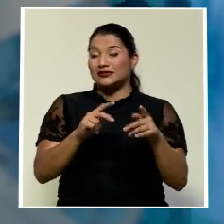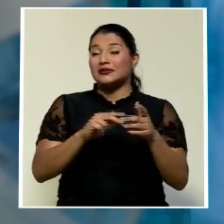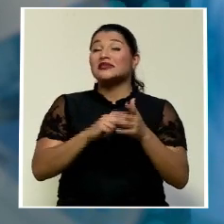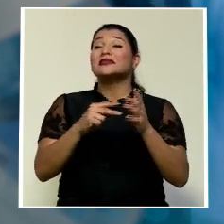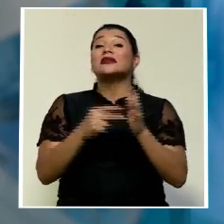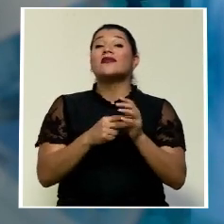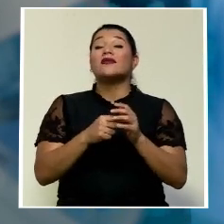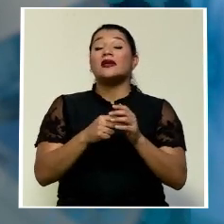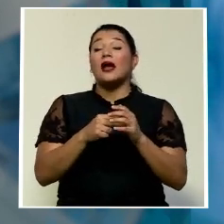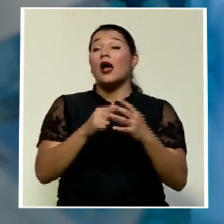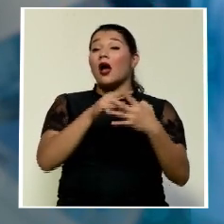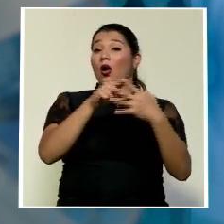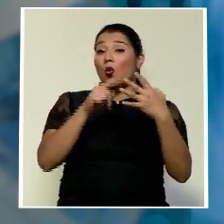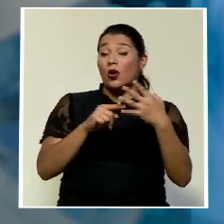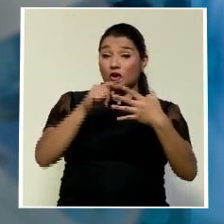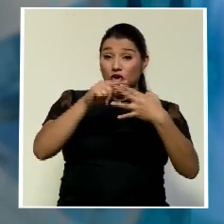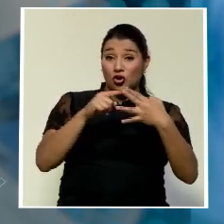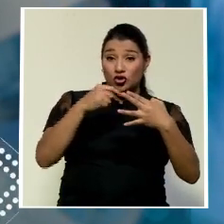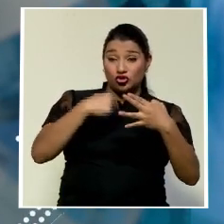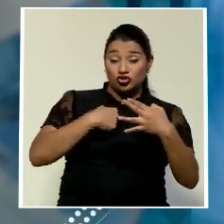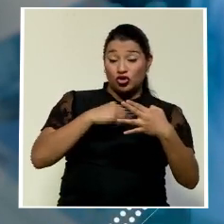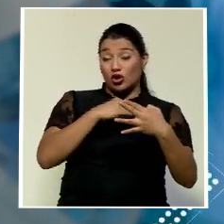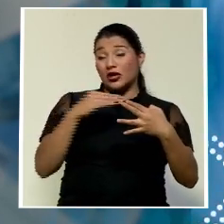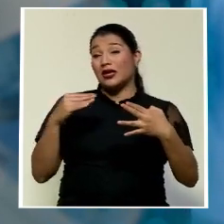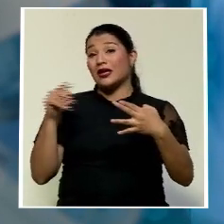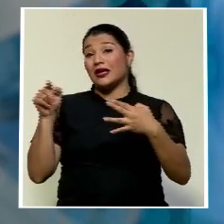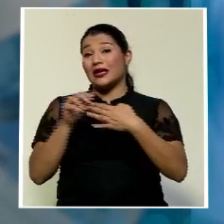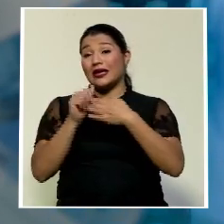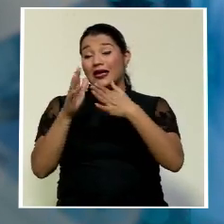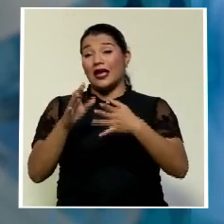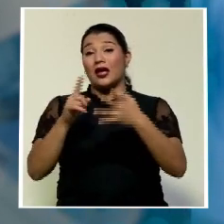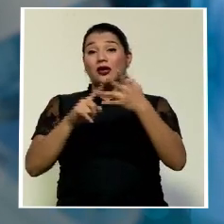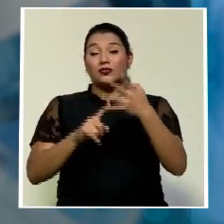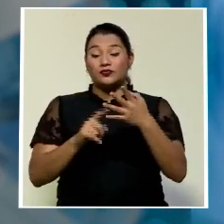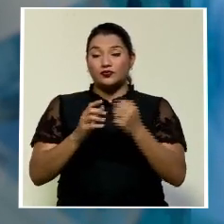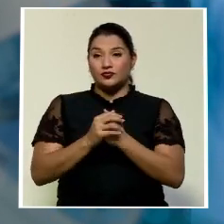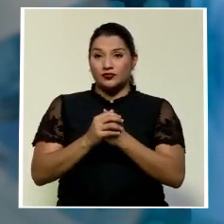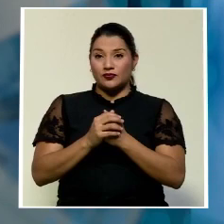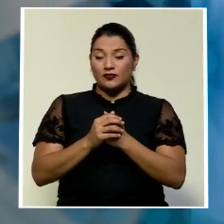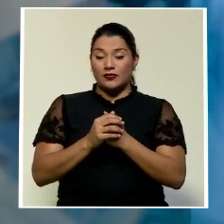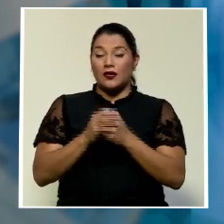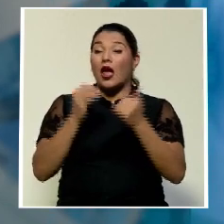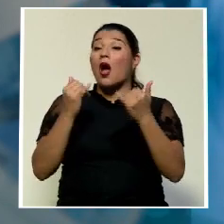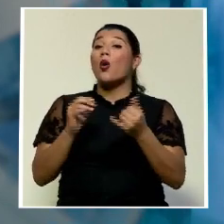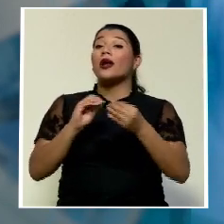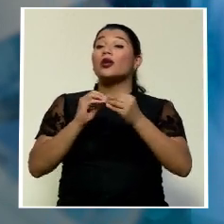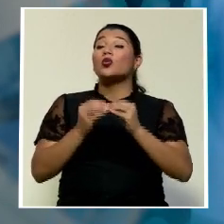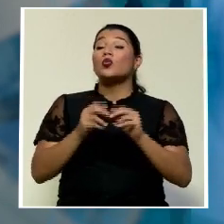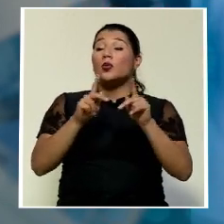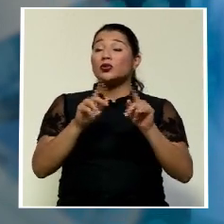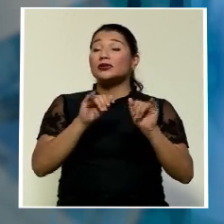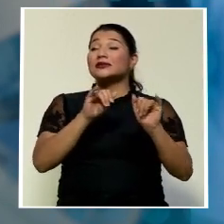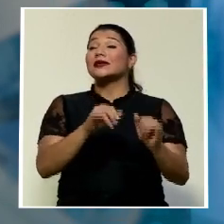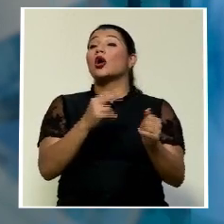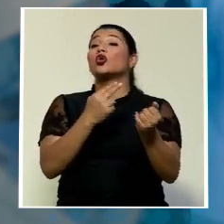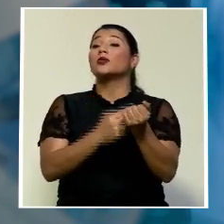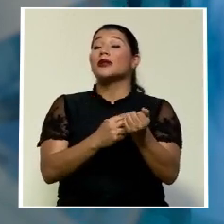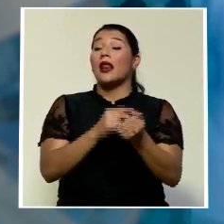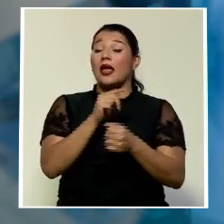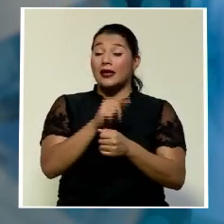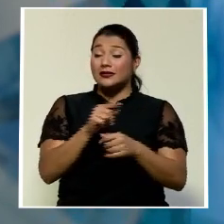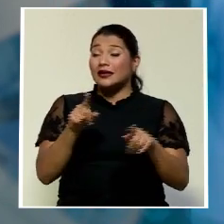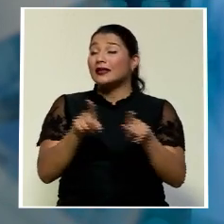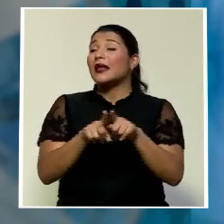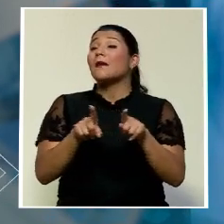de personas que estaban falleciendo hace un mes. En la cantidad de internaciones también